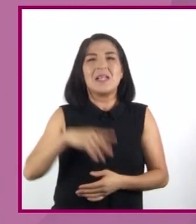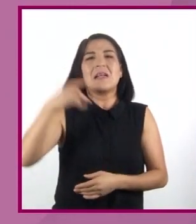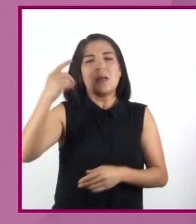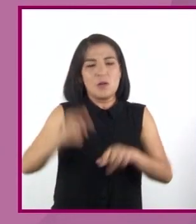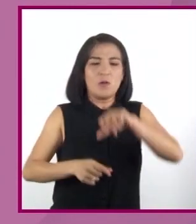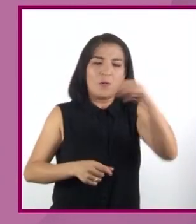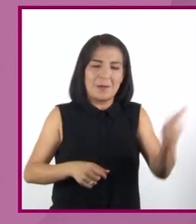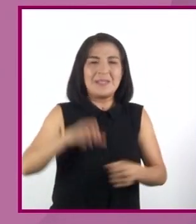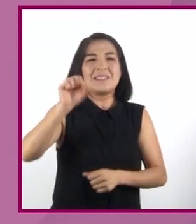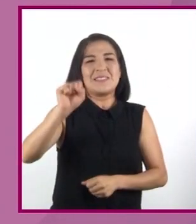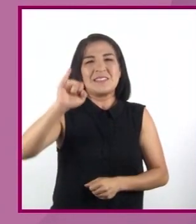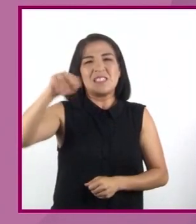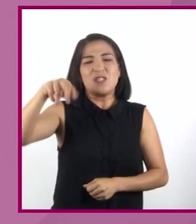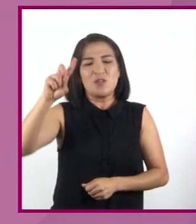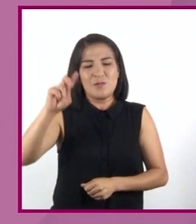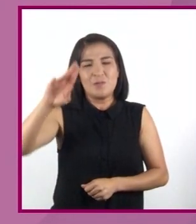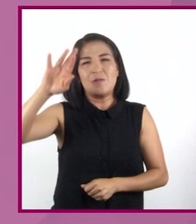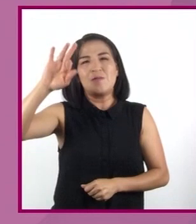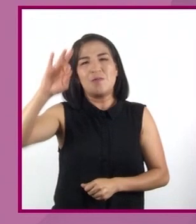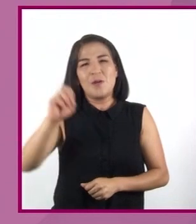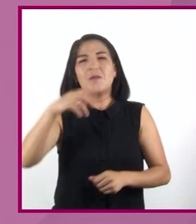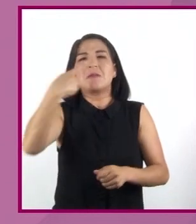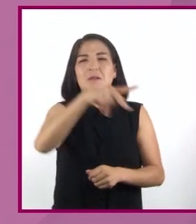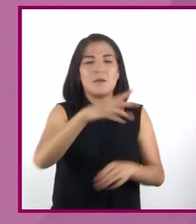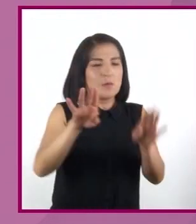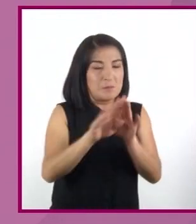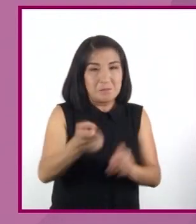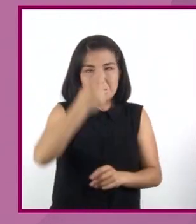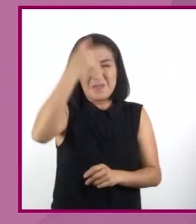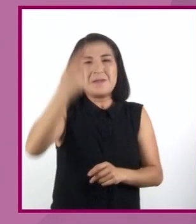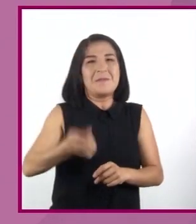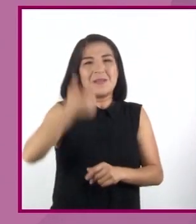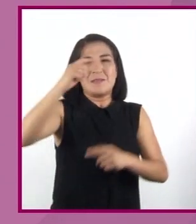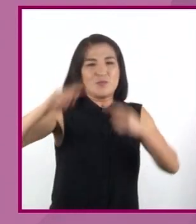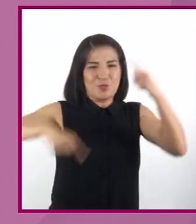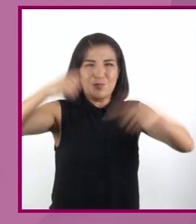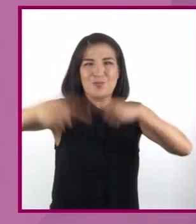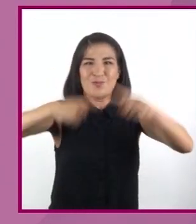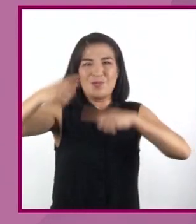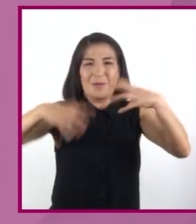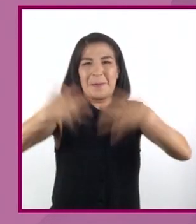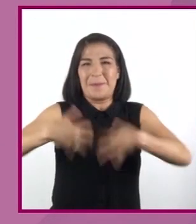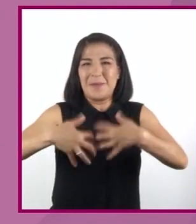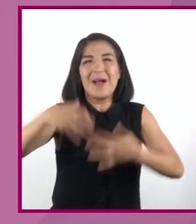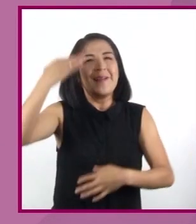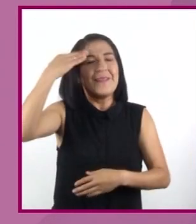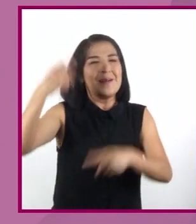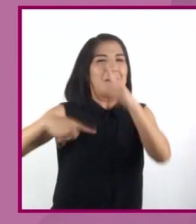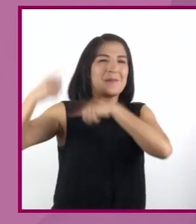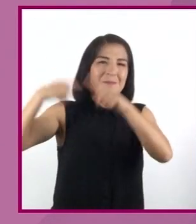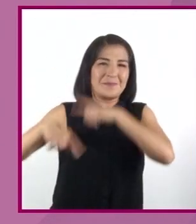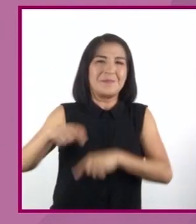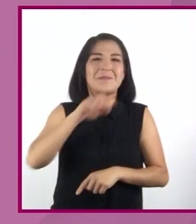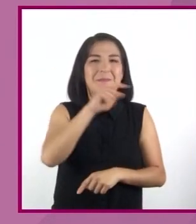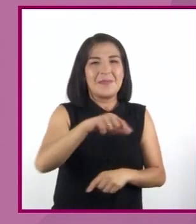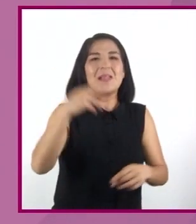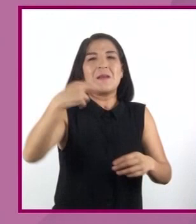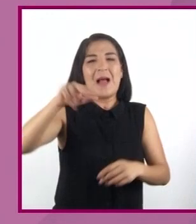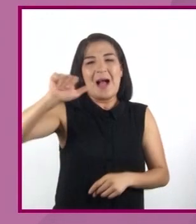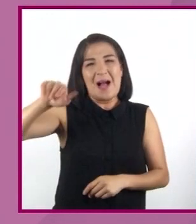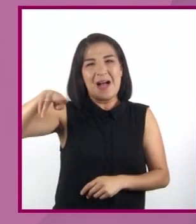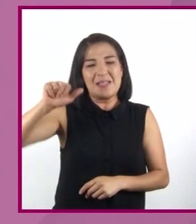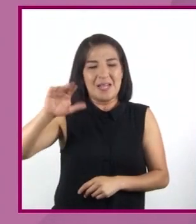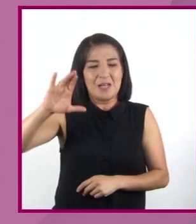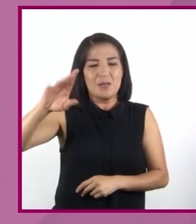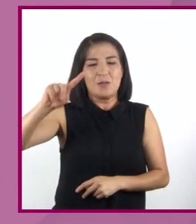García, inventor de la primera máquina del tiempo, personaje principal de la novela El